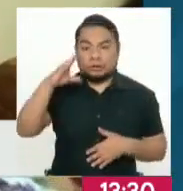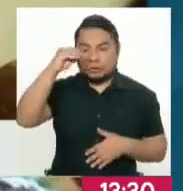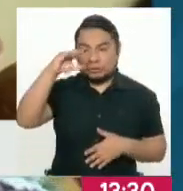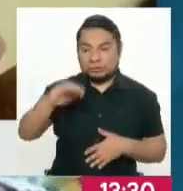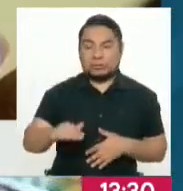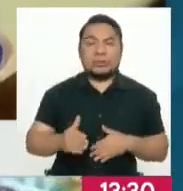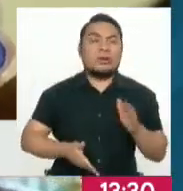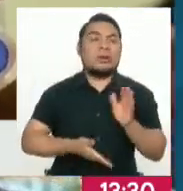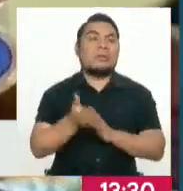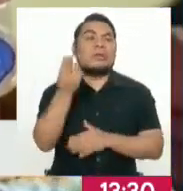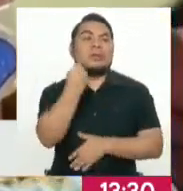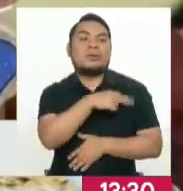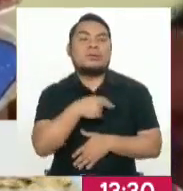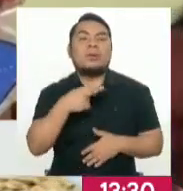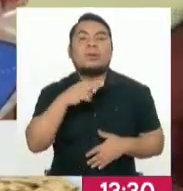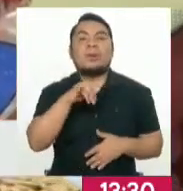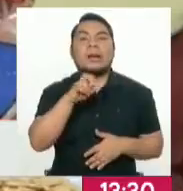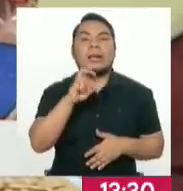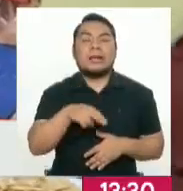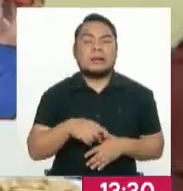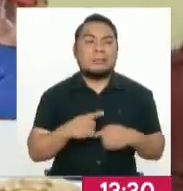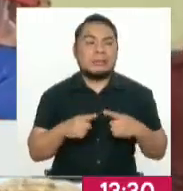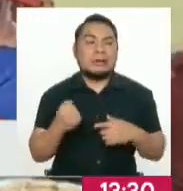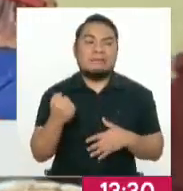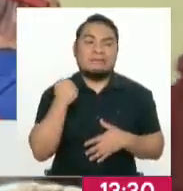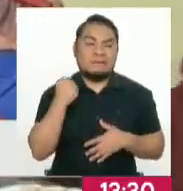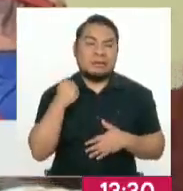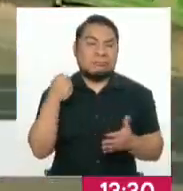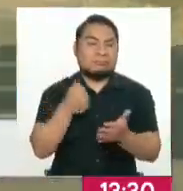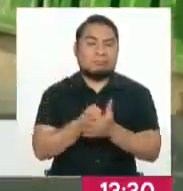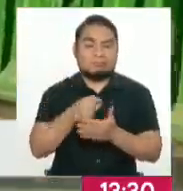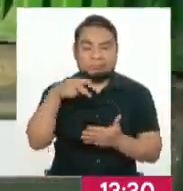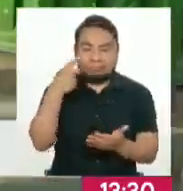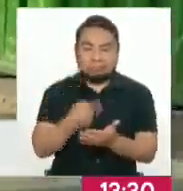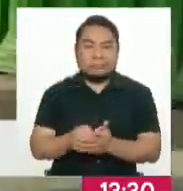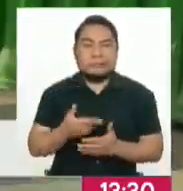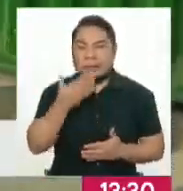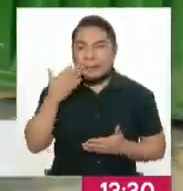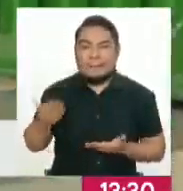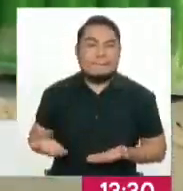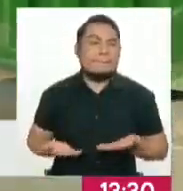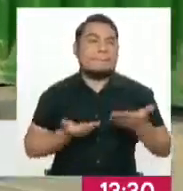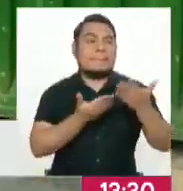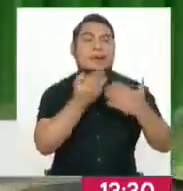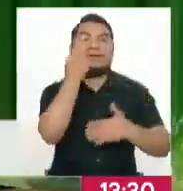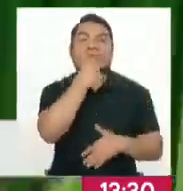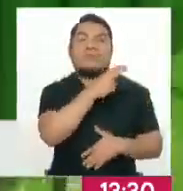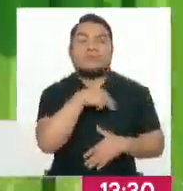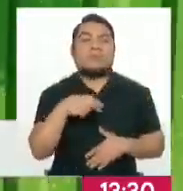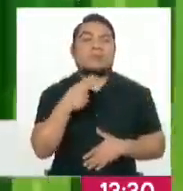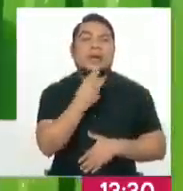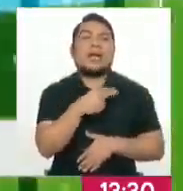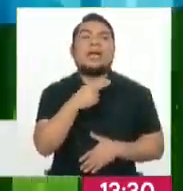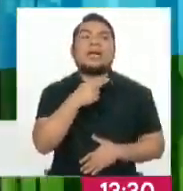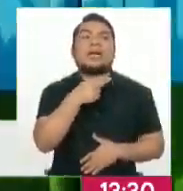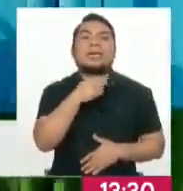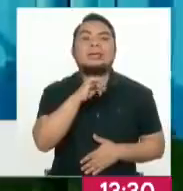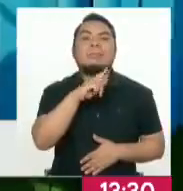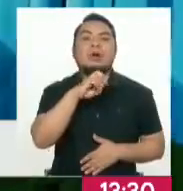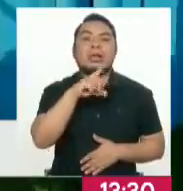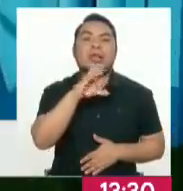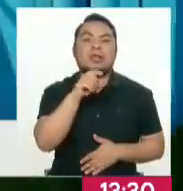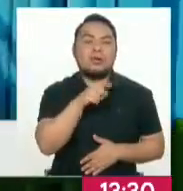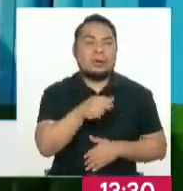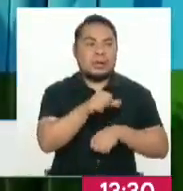al hospital de Huaycán, sin embargo, por la gravedad de sus lesiones tuvo que ser derivado al hospital Hipólito Unanue para ser